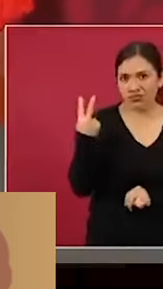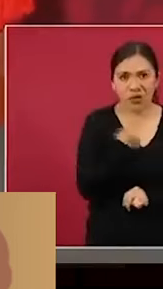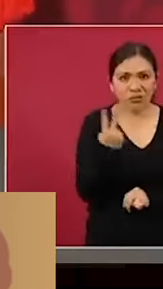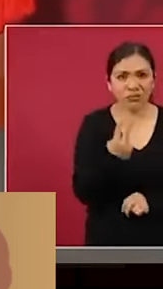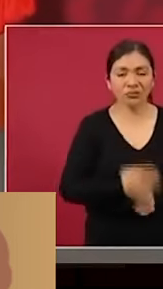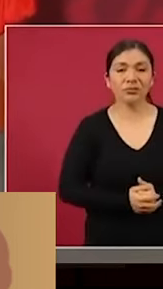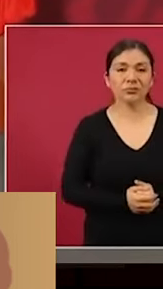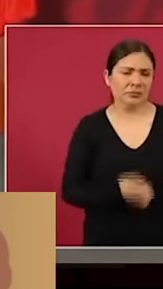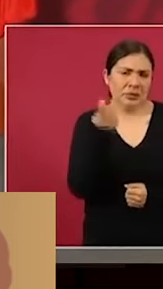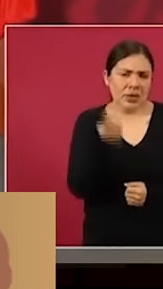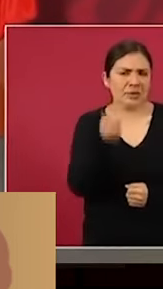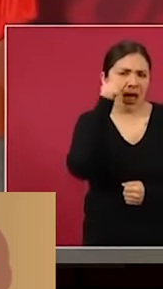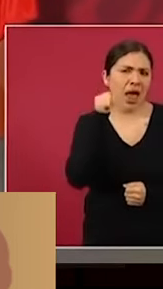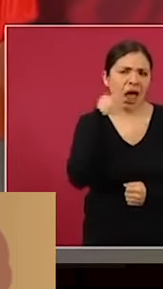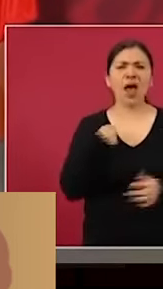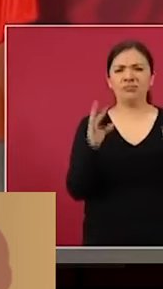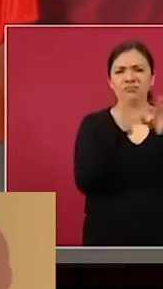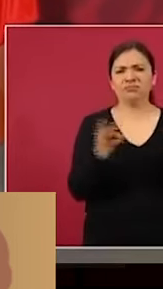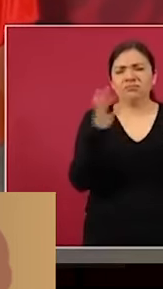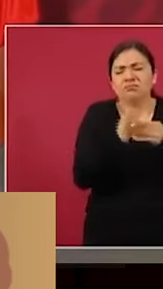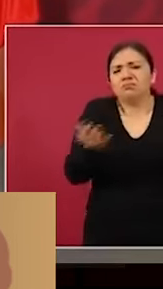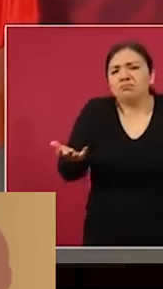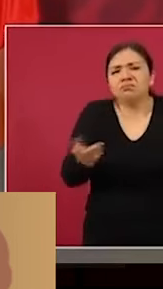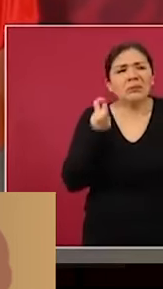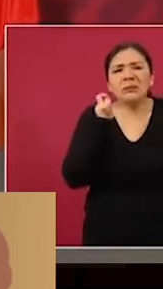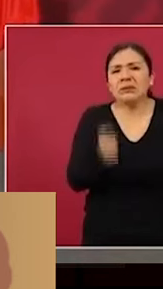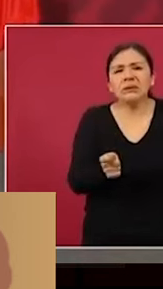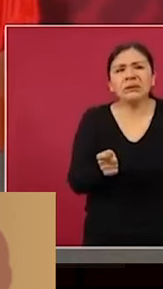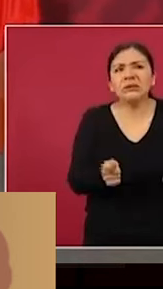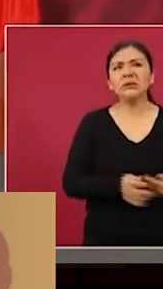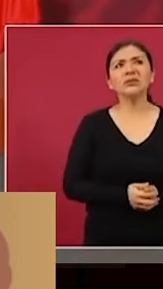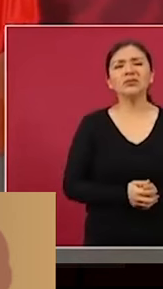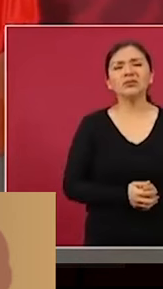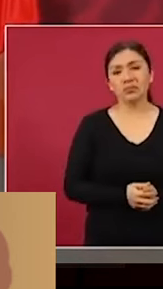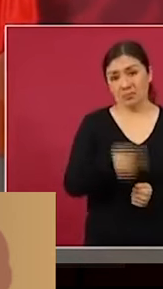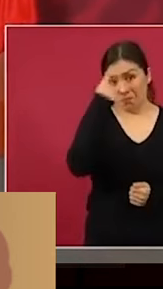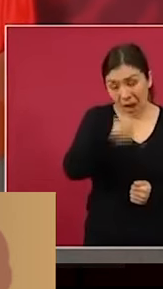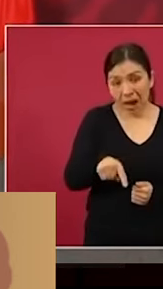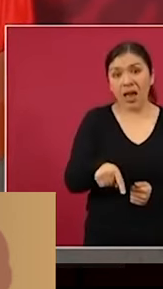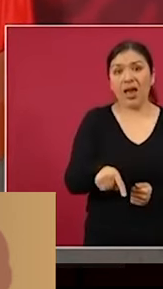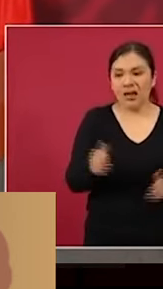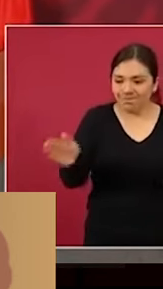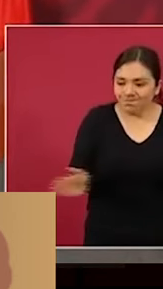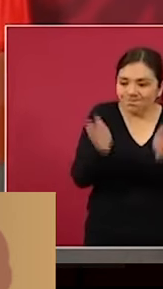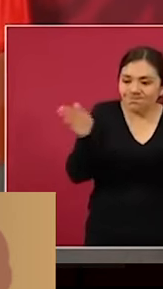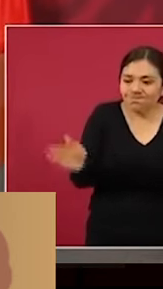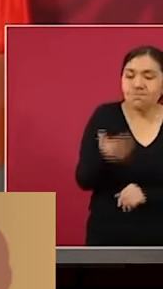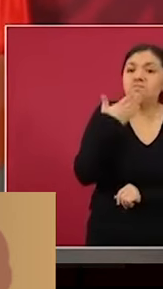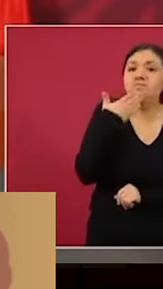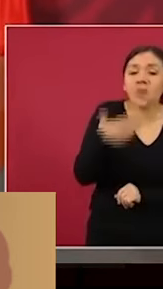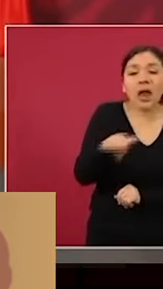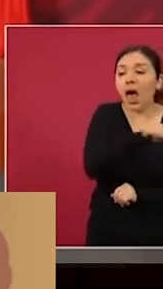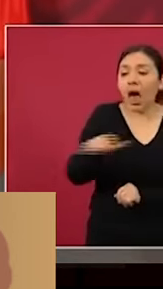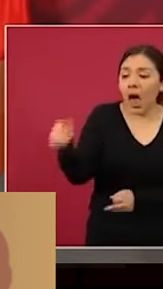La leyenda negra nace en la derecha. Son las oligarquías anglófilas, pro-británicas, de la